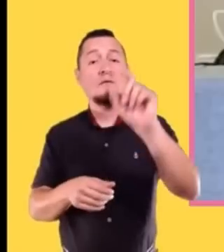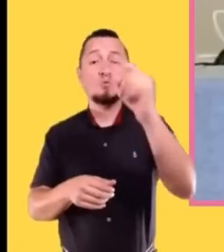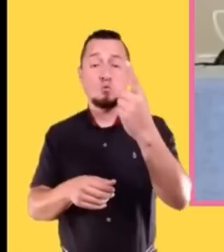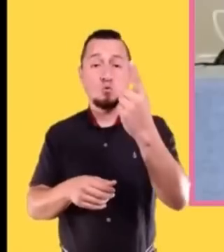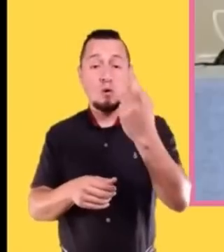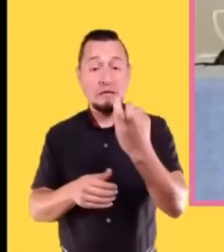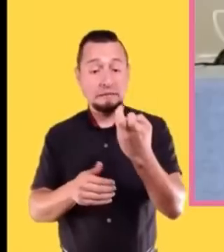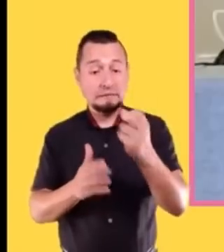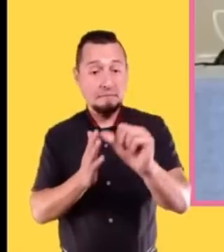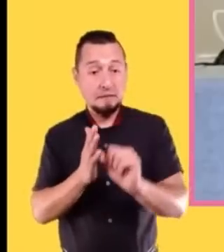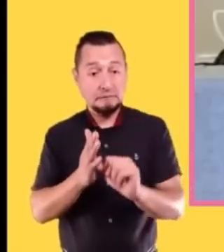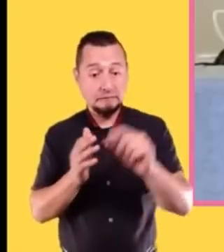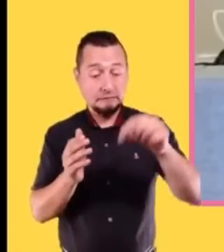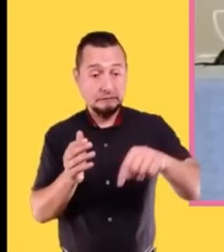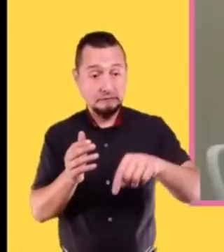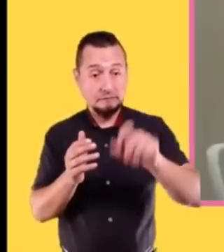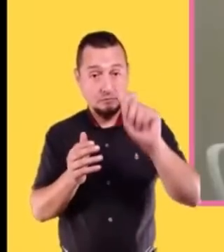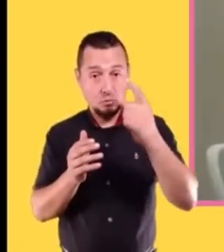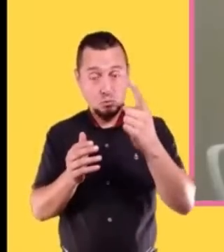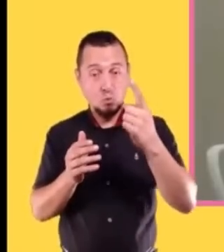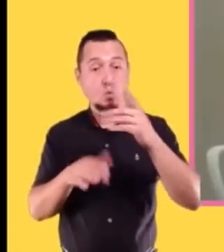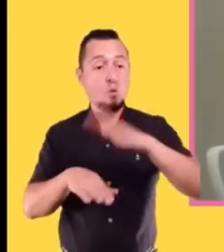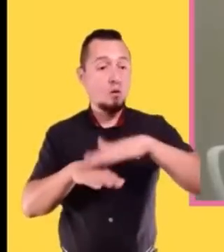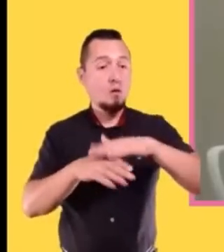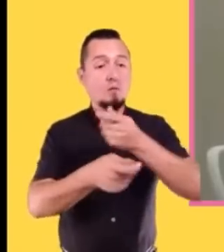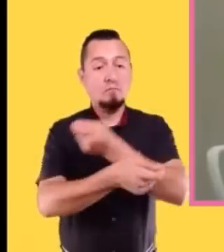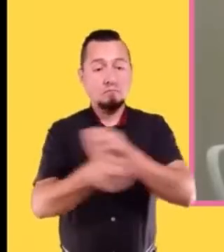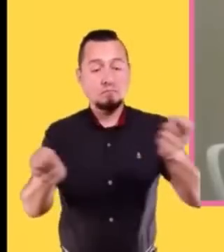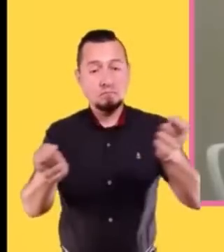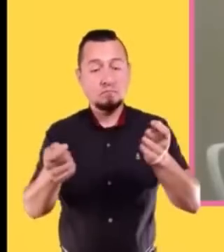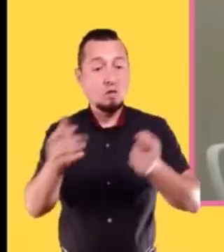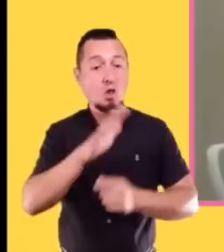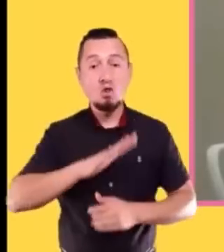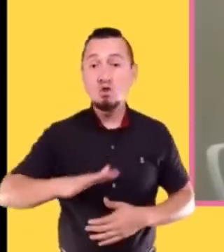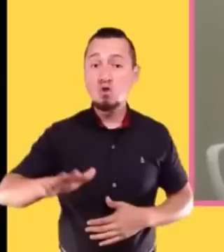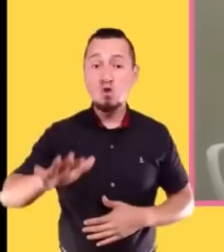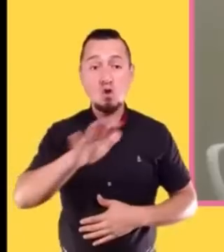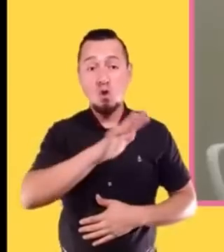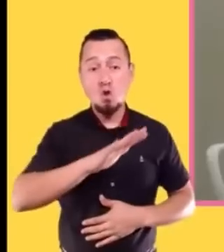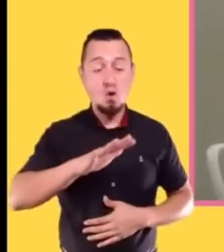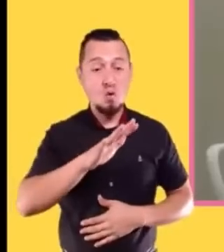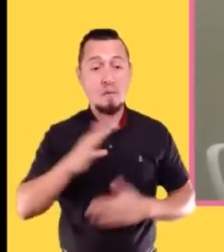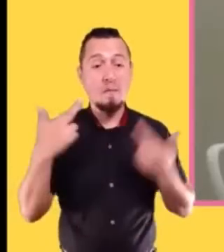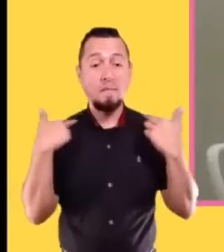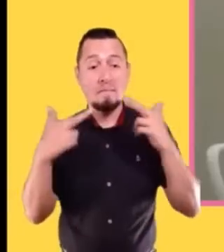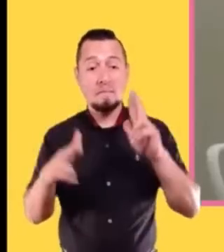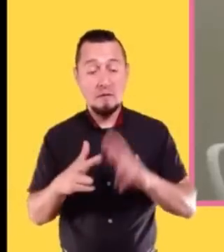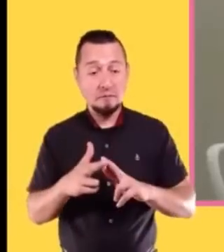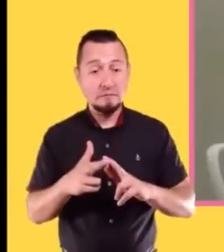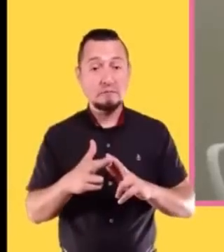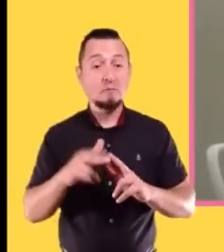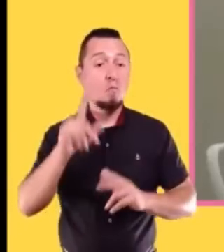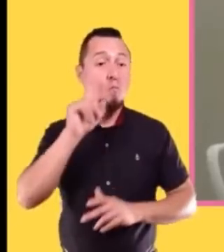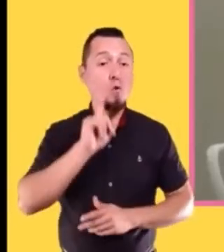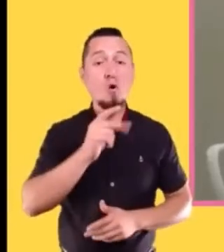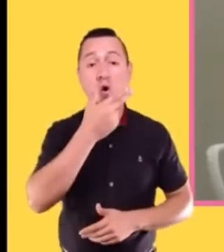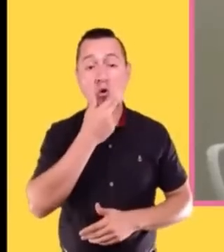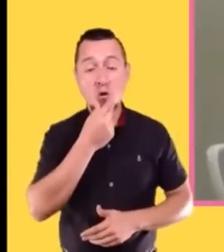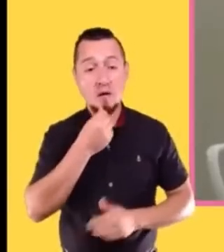entrega, que este año comprende a todos los maestros y maestras de